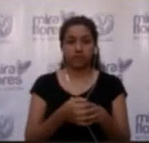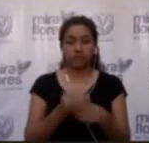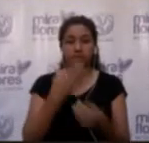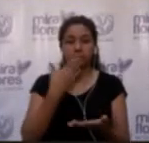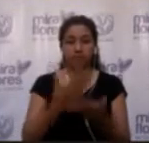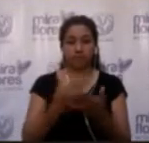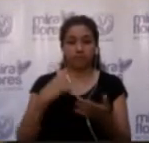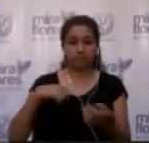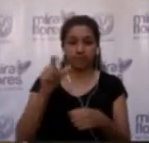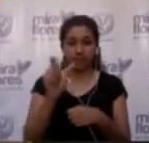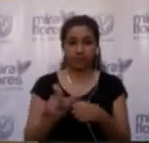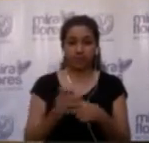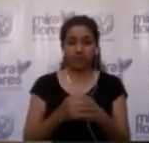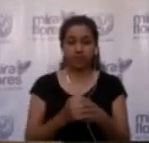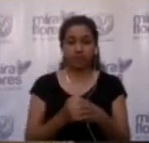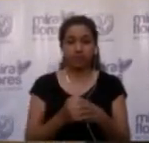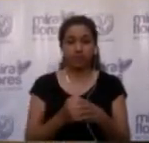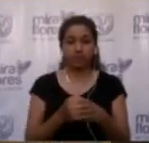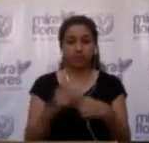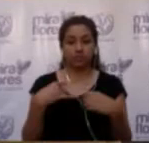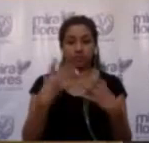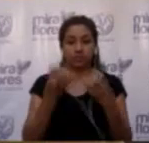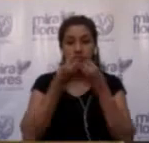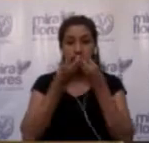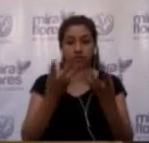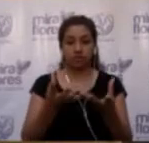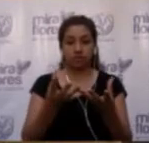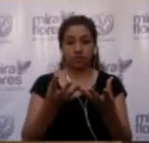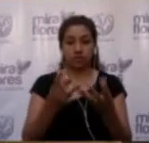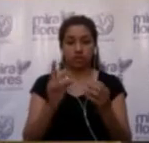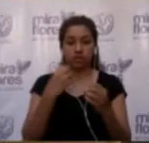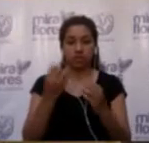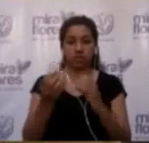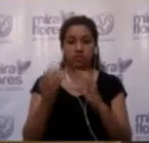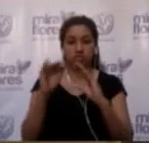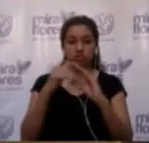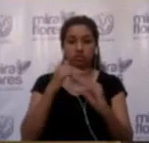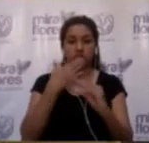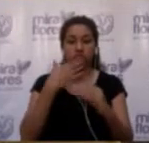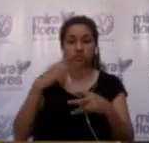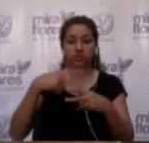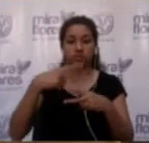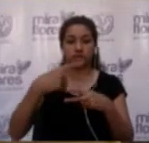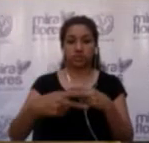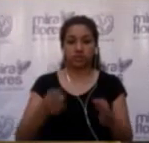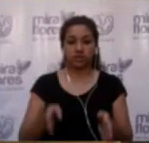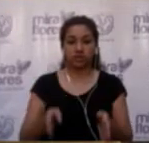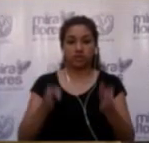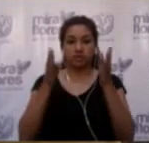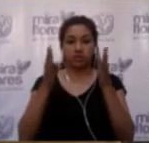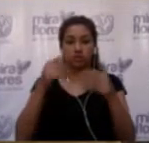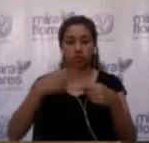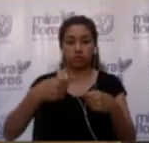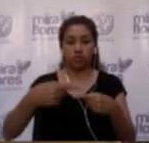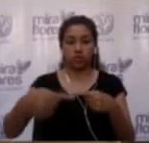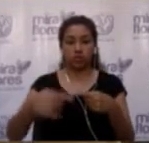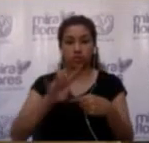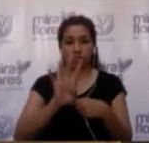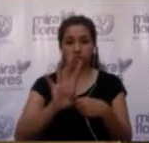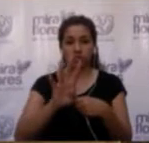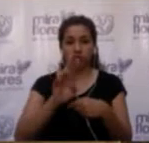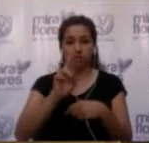Gracias, señor alcalde. Para informarles que recibo una comunicación de parte de los vecinos del edificio de la cuadra 4 de Ramón